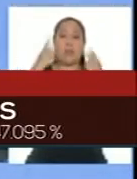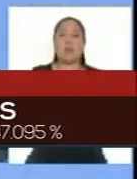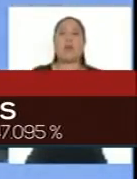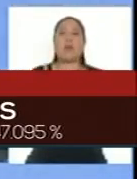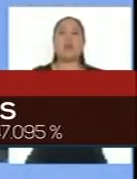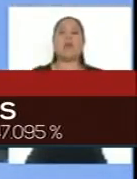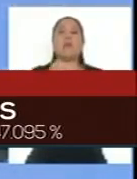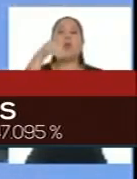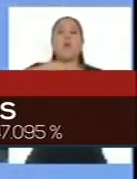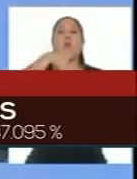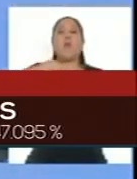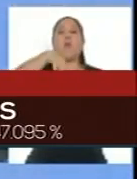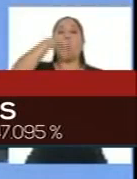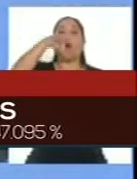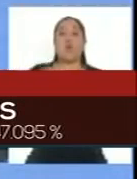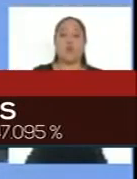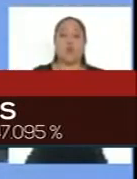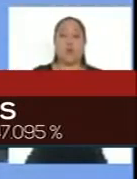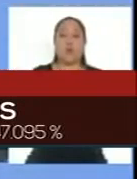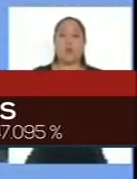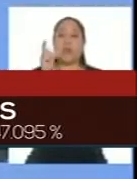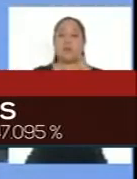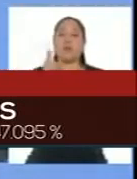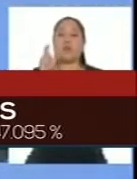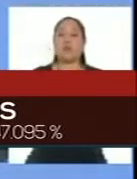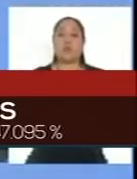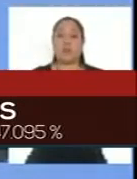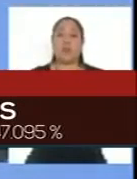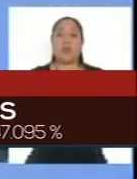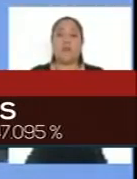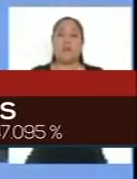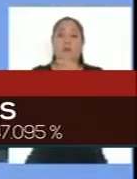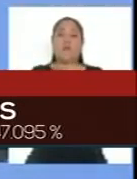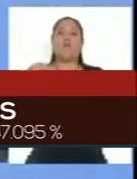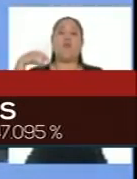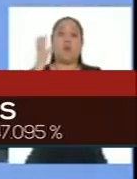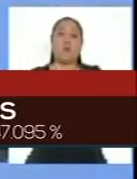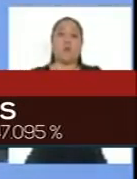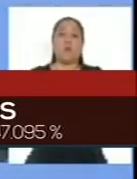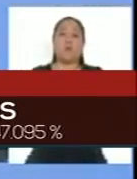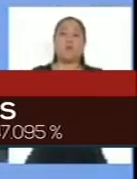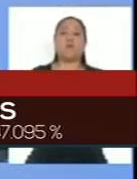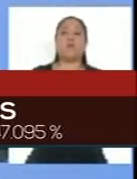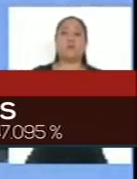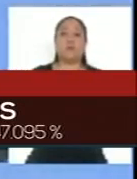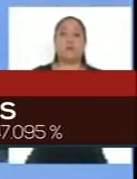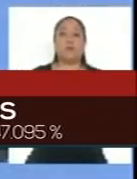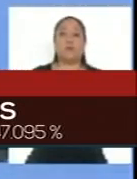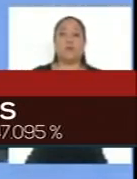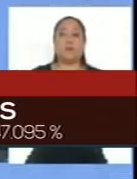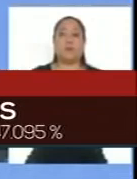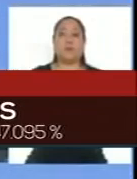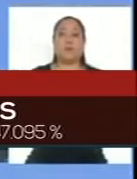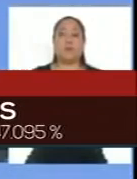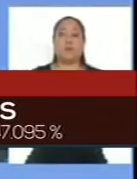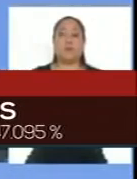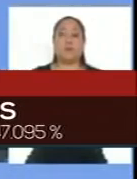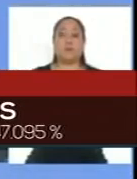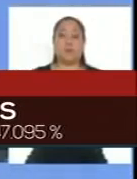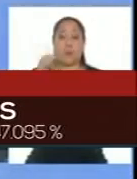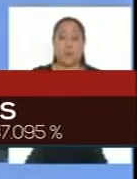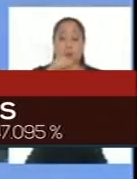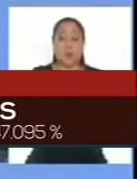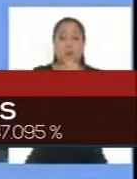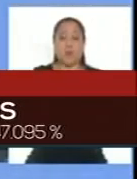también el voto de nuestros connacionales residentes en el exterior. A partir de